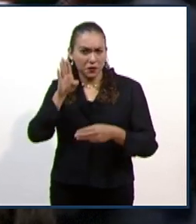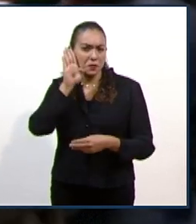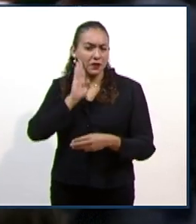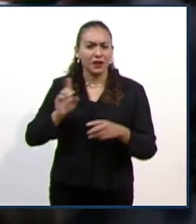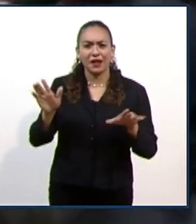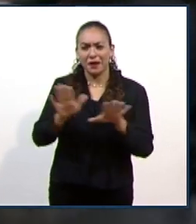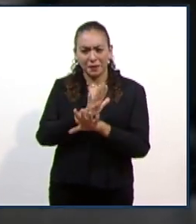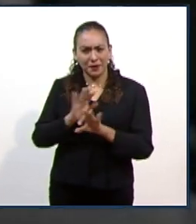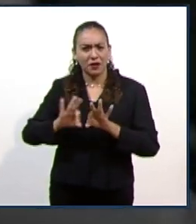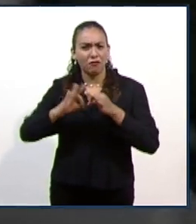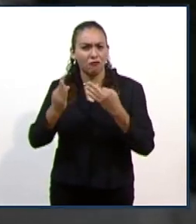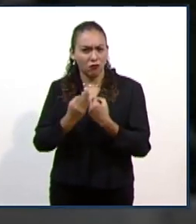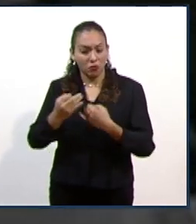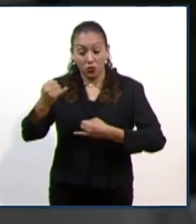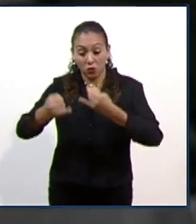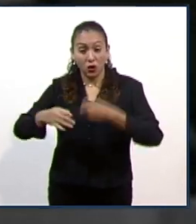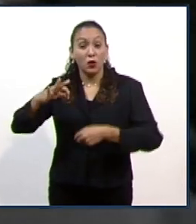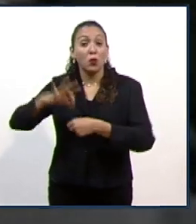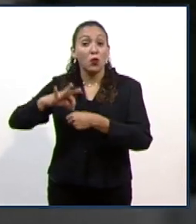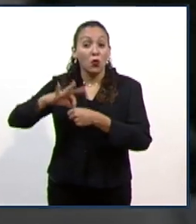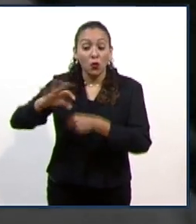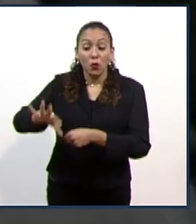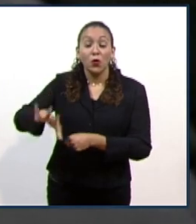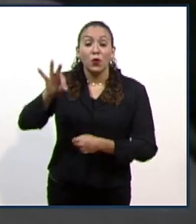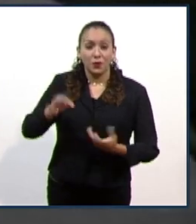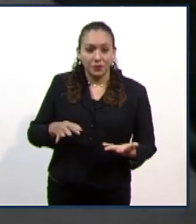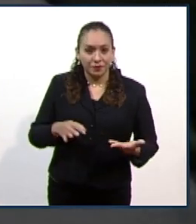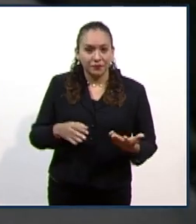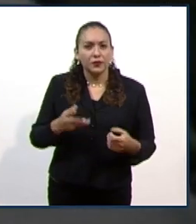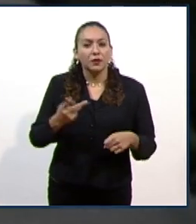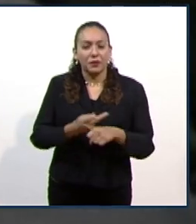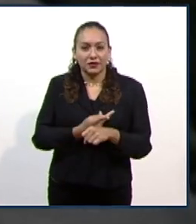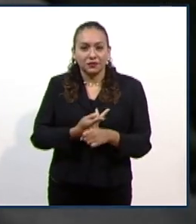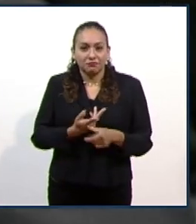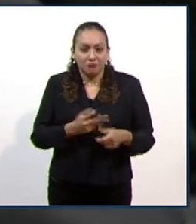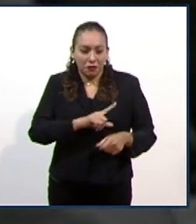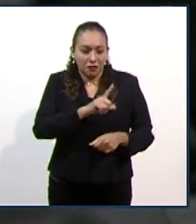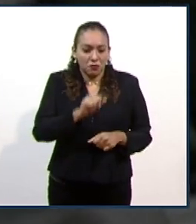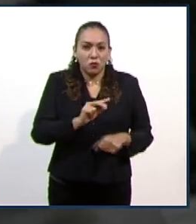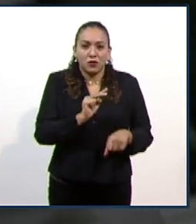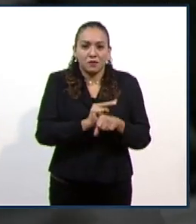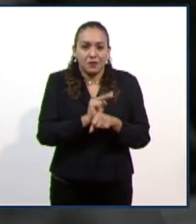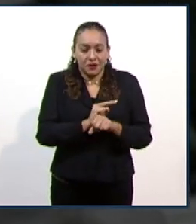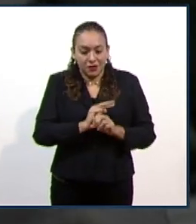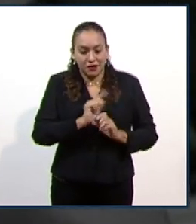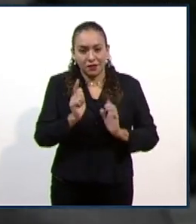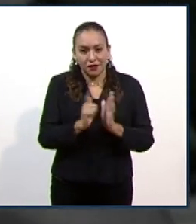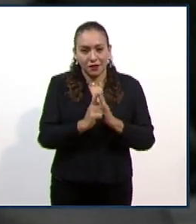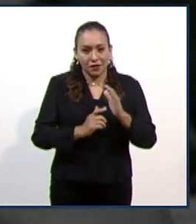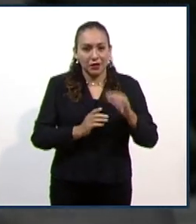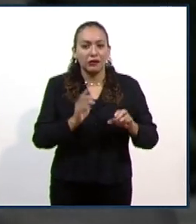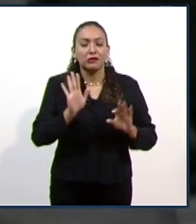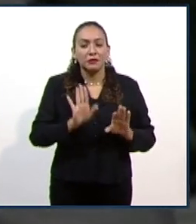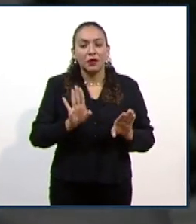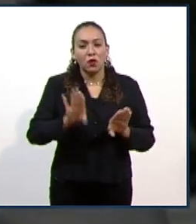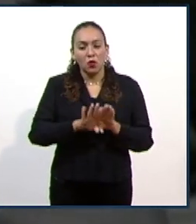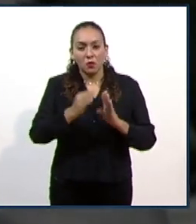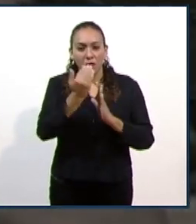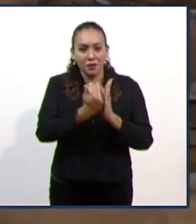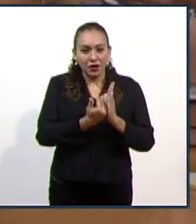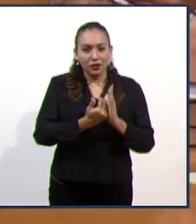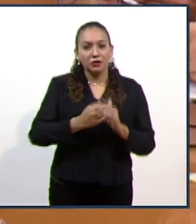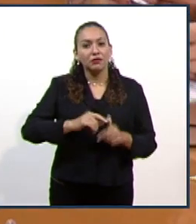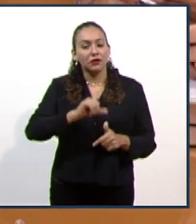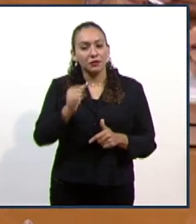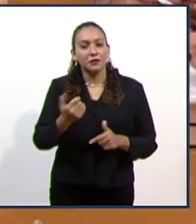de distrito, reduce la integración del Consejo, lo separa de la Suprema Corte y además contempla la creación de un Tribunal